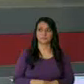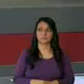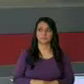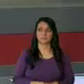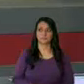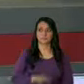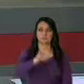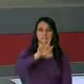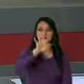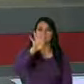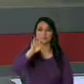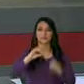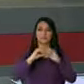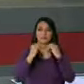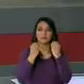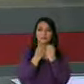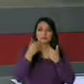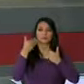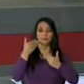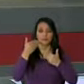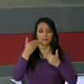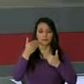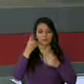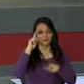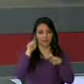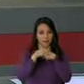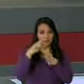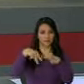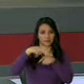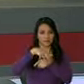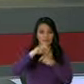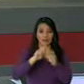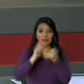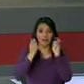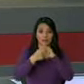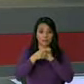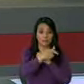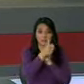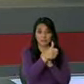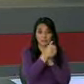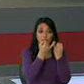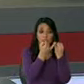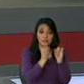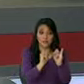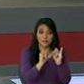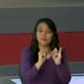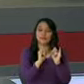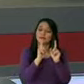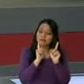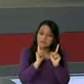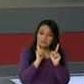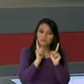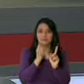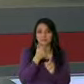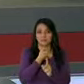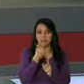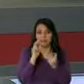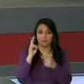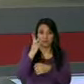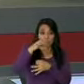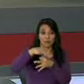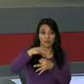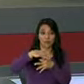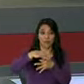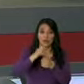34 organizaciones que conforman Acuerdo Nacional por el Cambio decidirán individualmente de si de existir una segunda vuelta